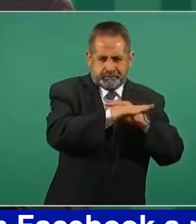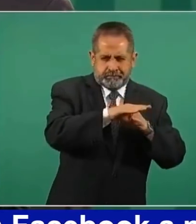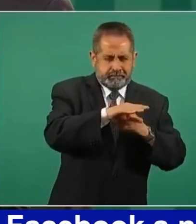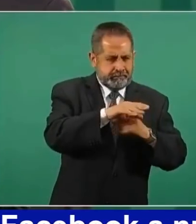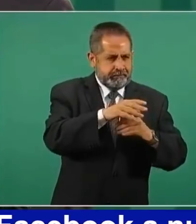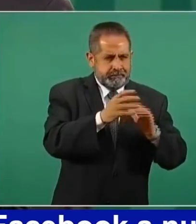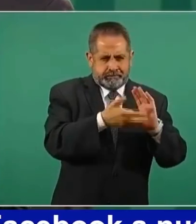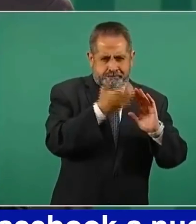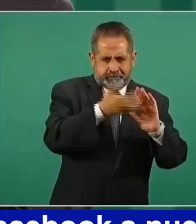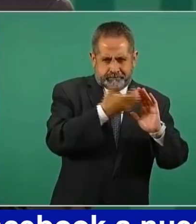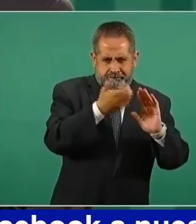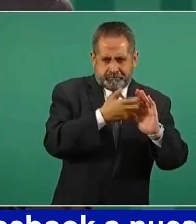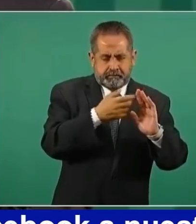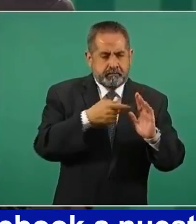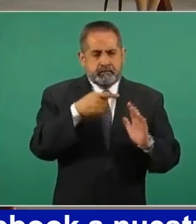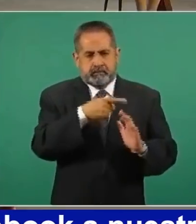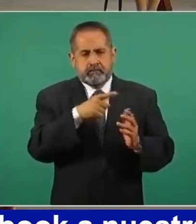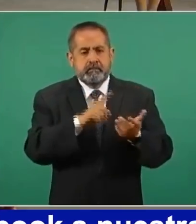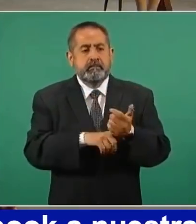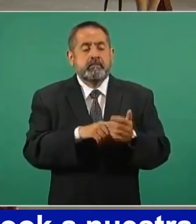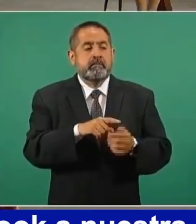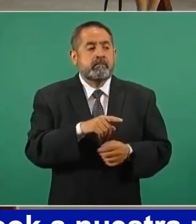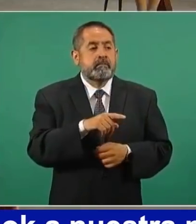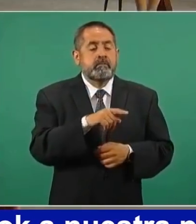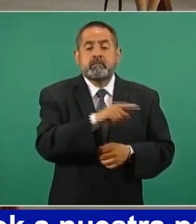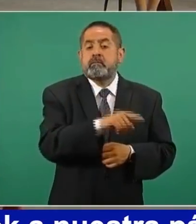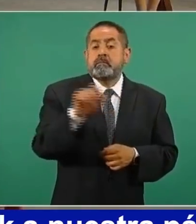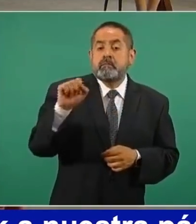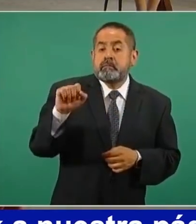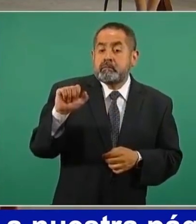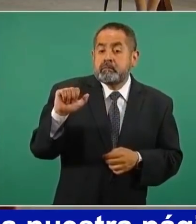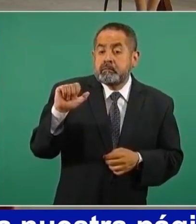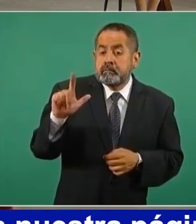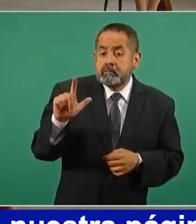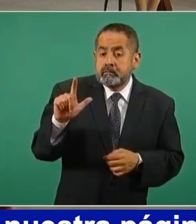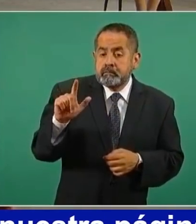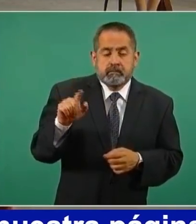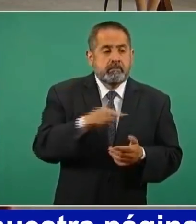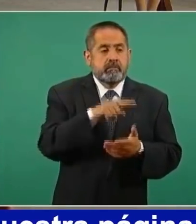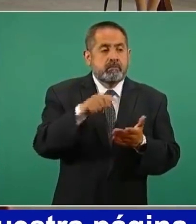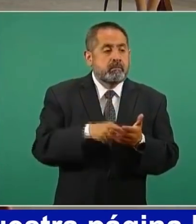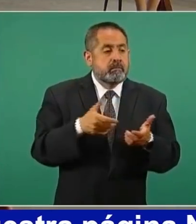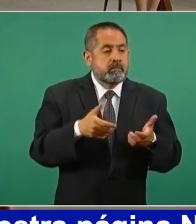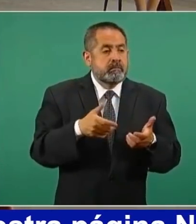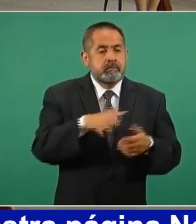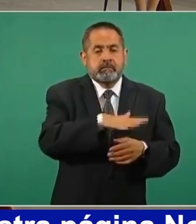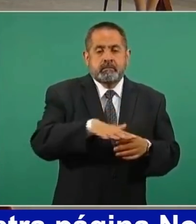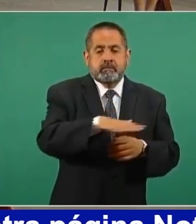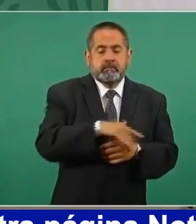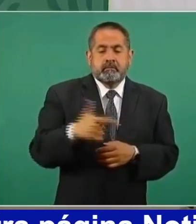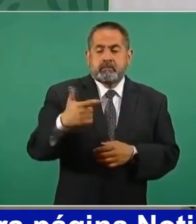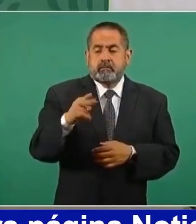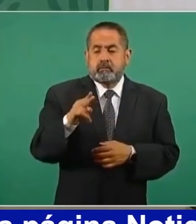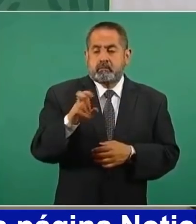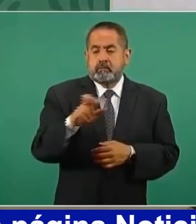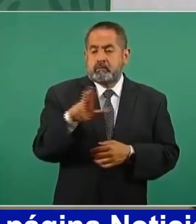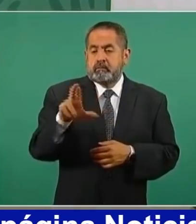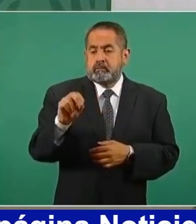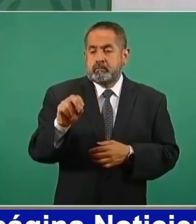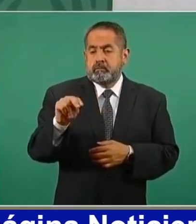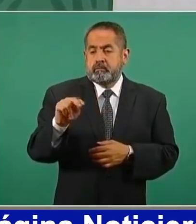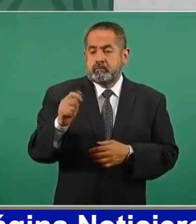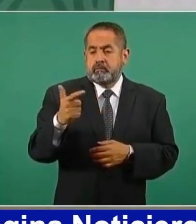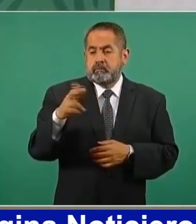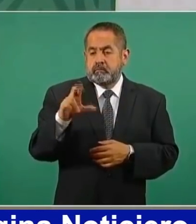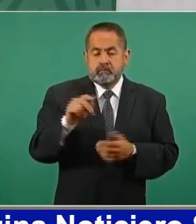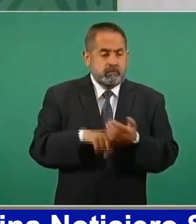de producción de sal en Guerrero Negro. Tiene